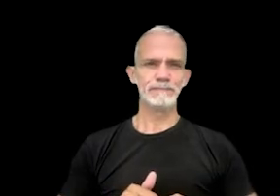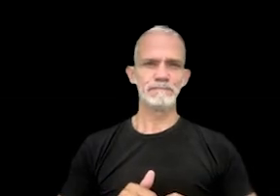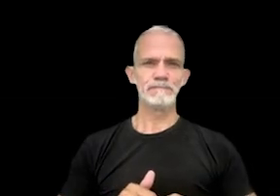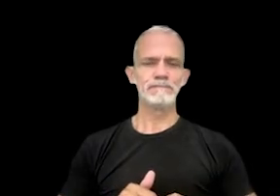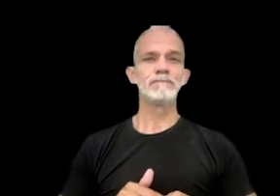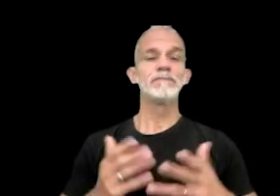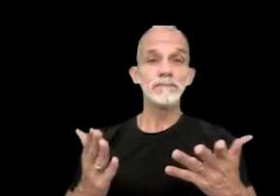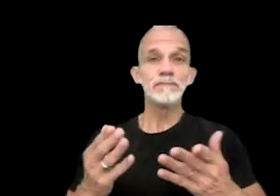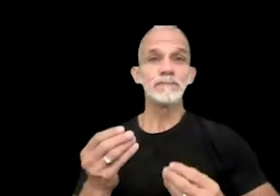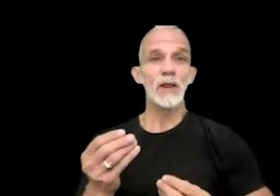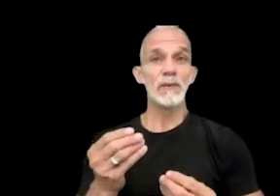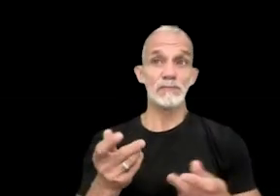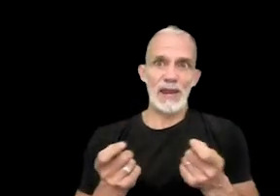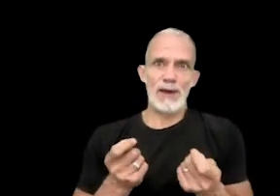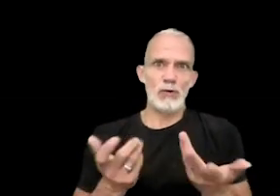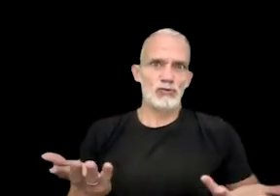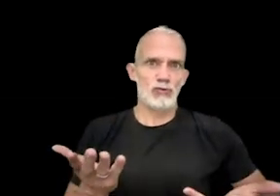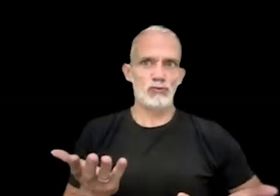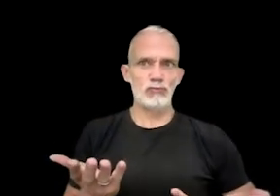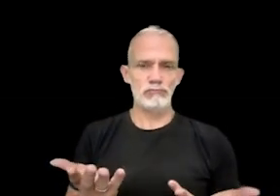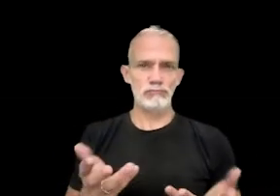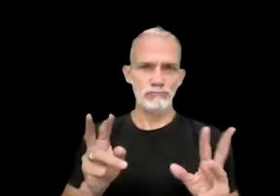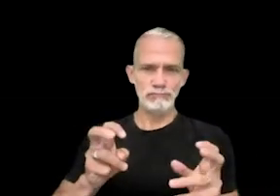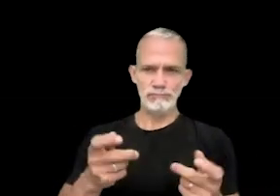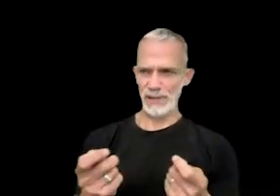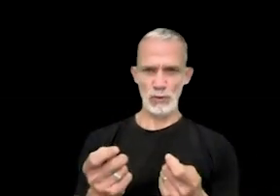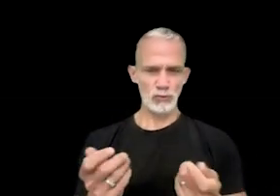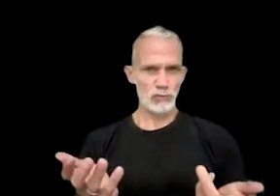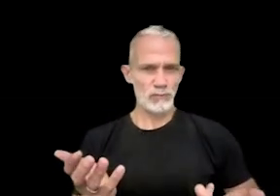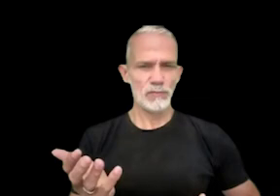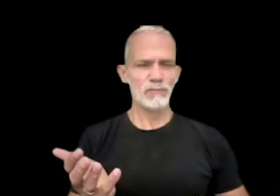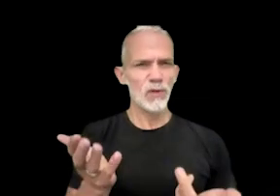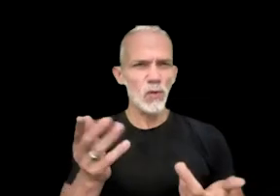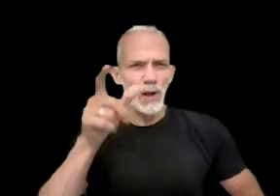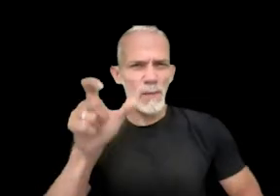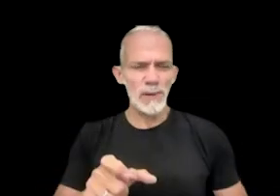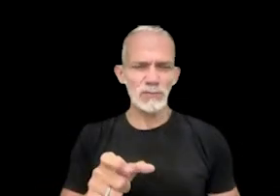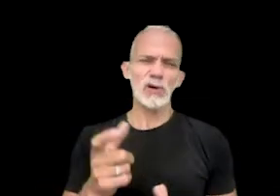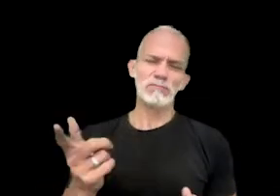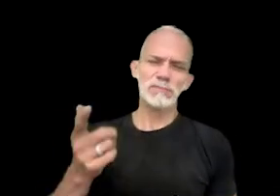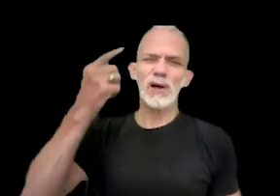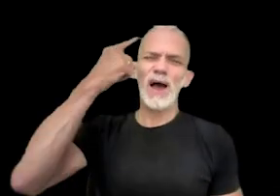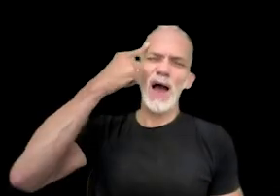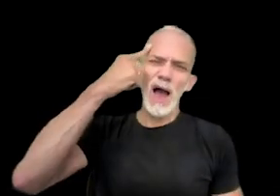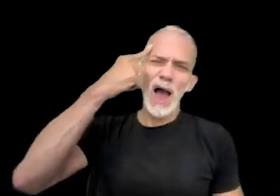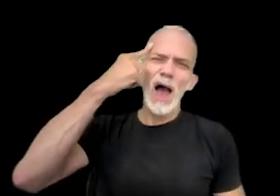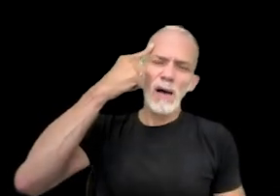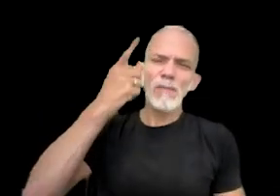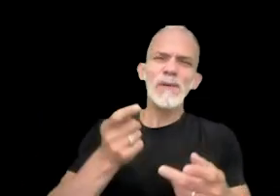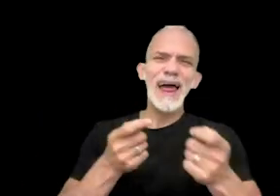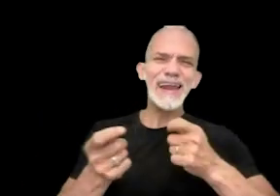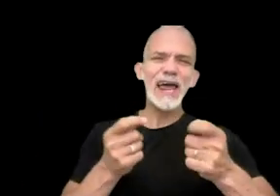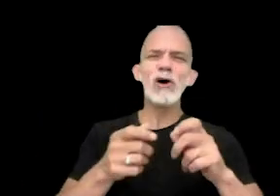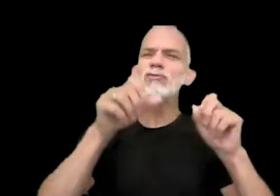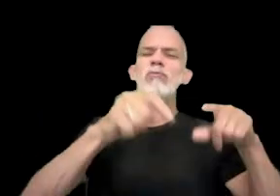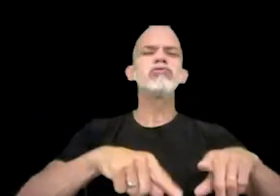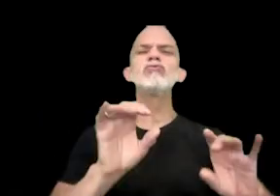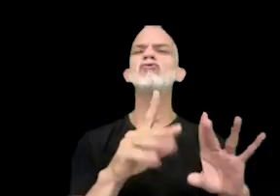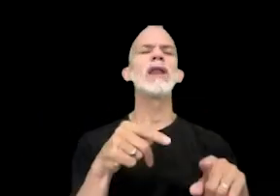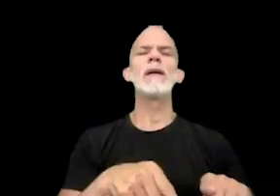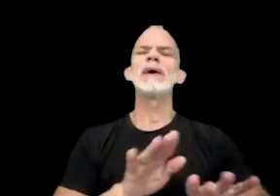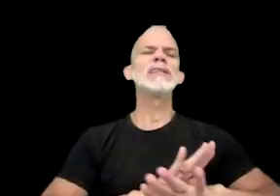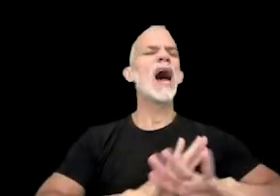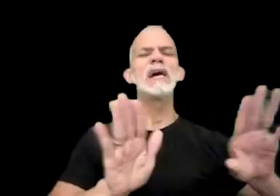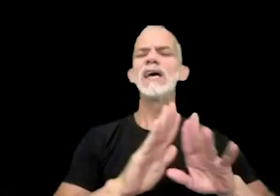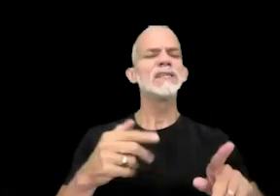¿Qué es lo que sucede en los negocios? Nadie en su sano juicio puede seguir pensando que los negocios son locales y que yo